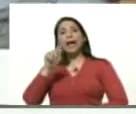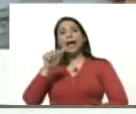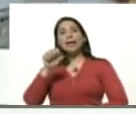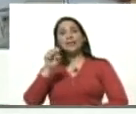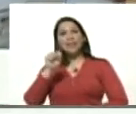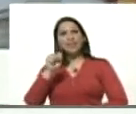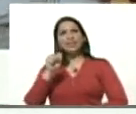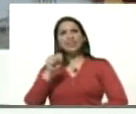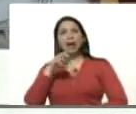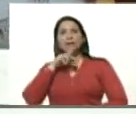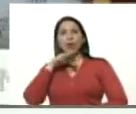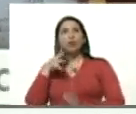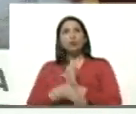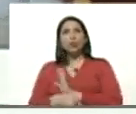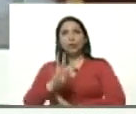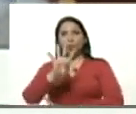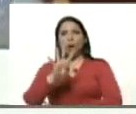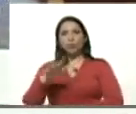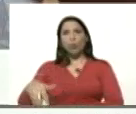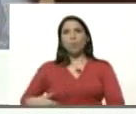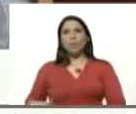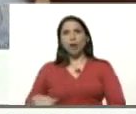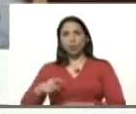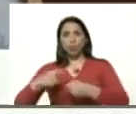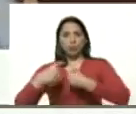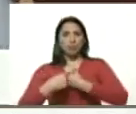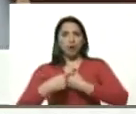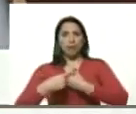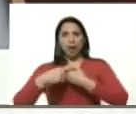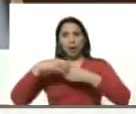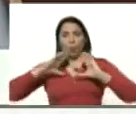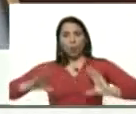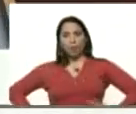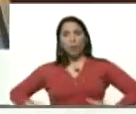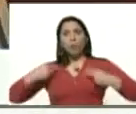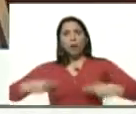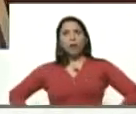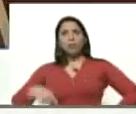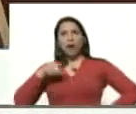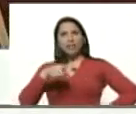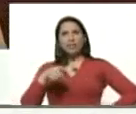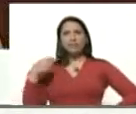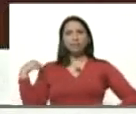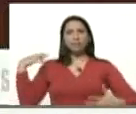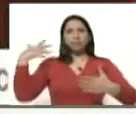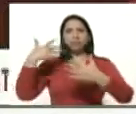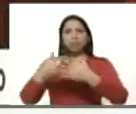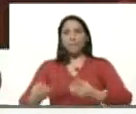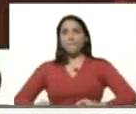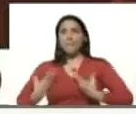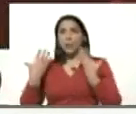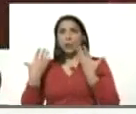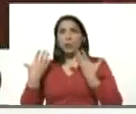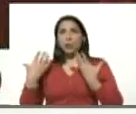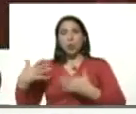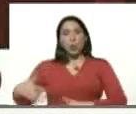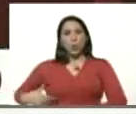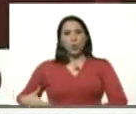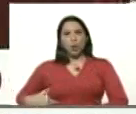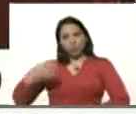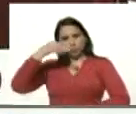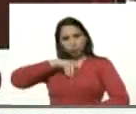cuatro humores que conformaban el cuerpo humano. Y de allí viene esta expresión de humor y de